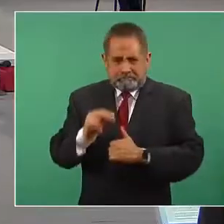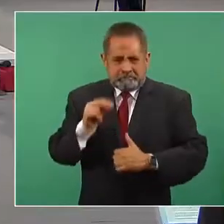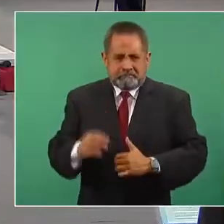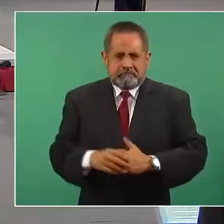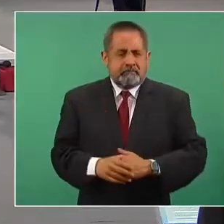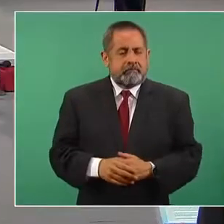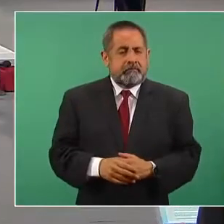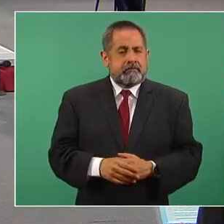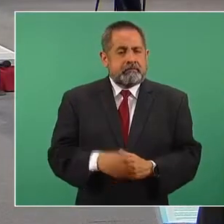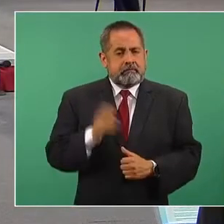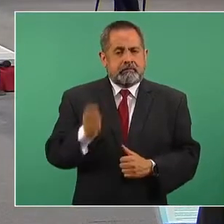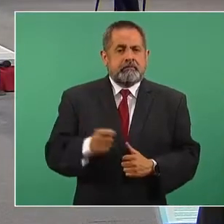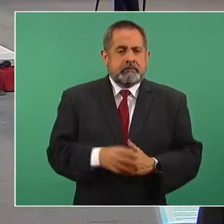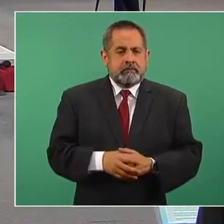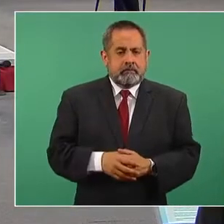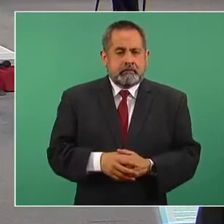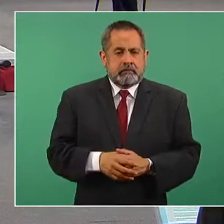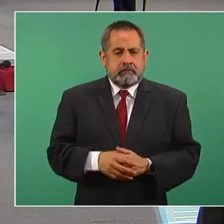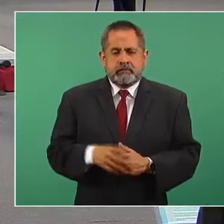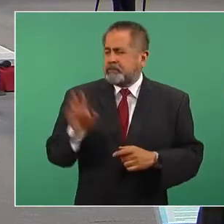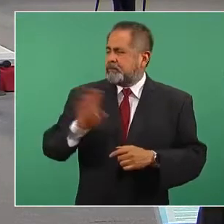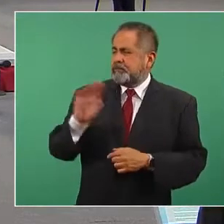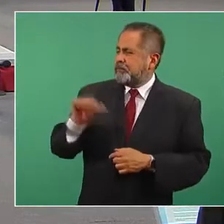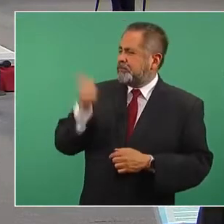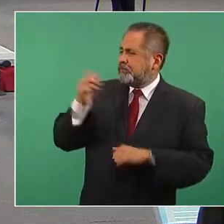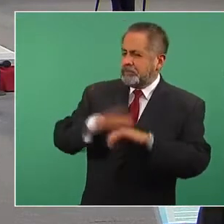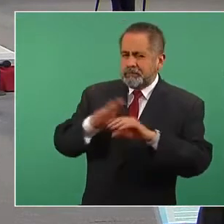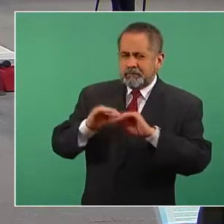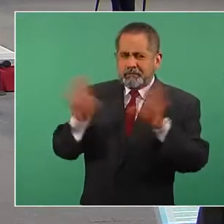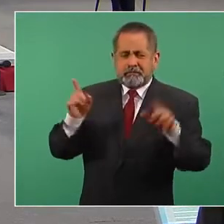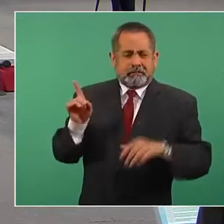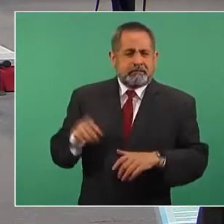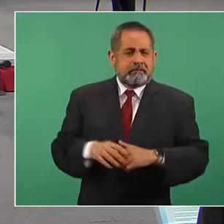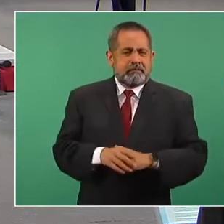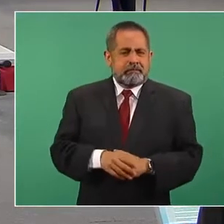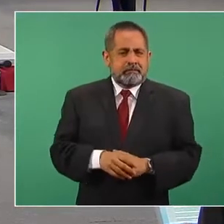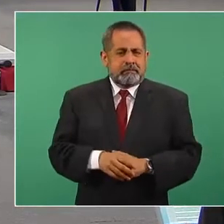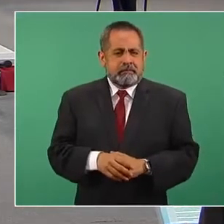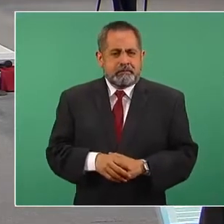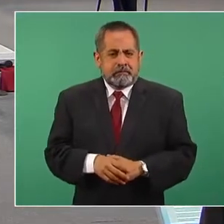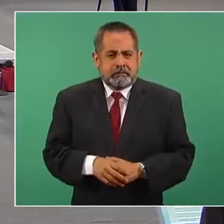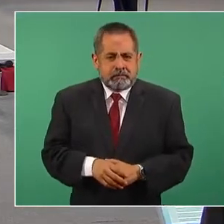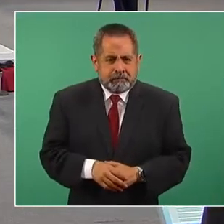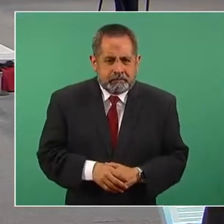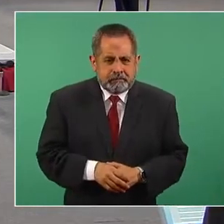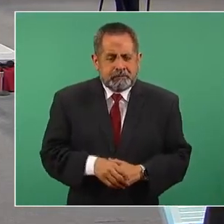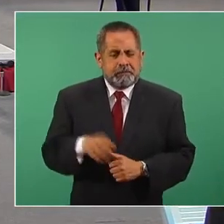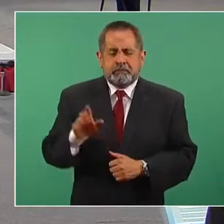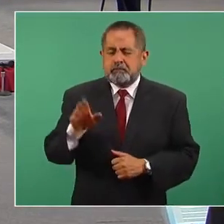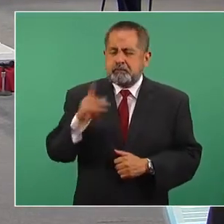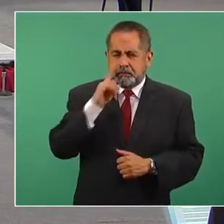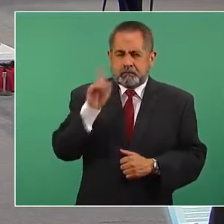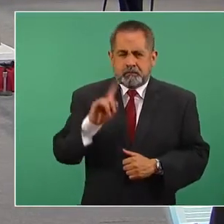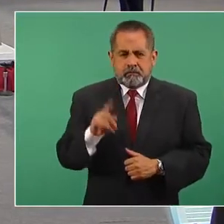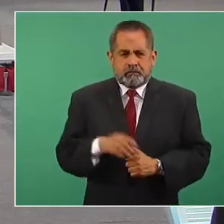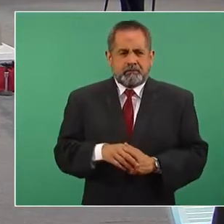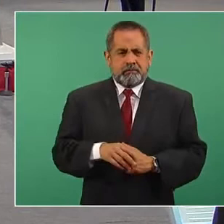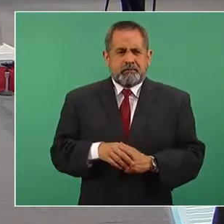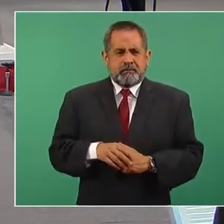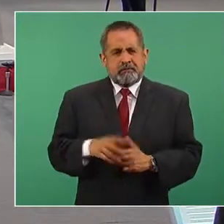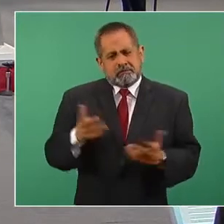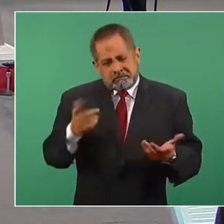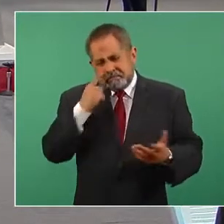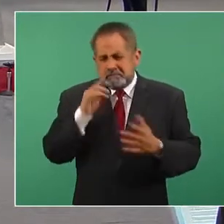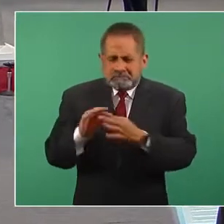Entonces, pero hay otra donde es más claro. A ver, lo de la ola, bueno,